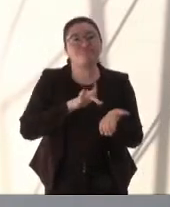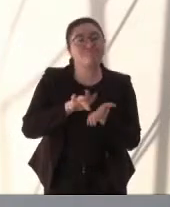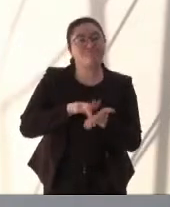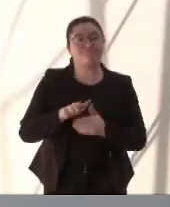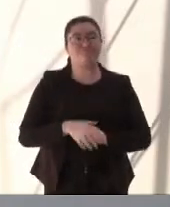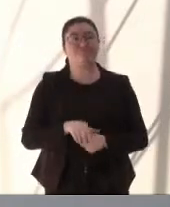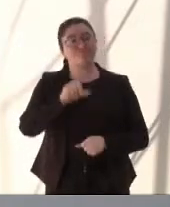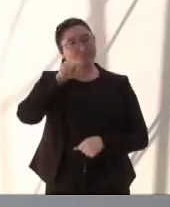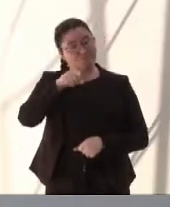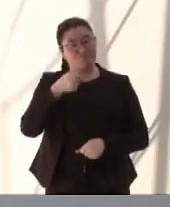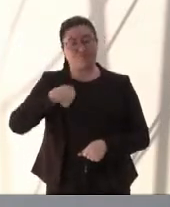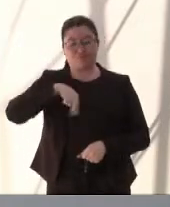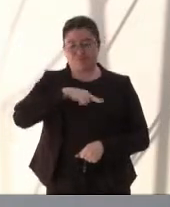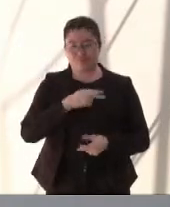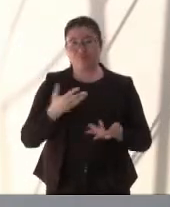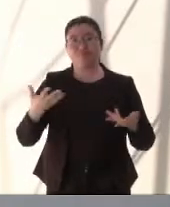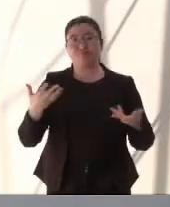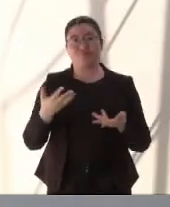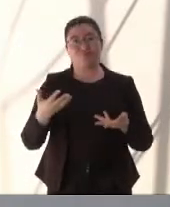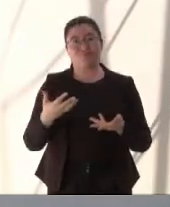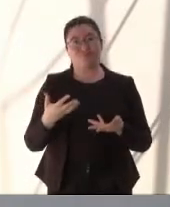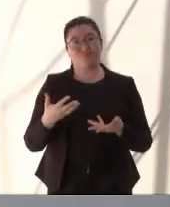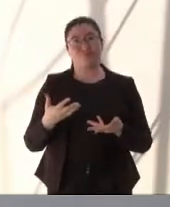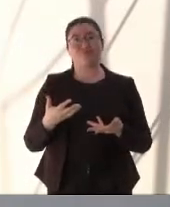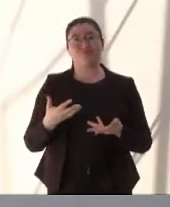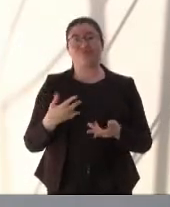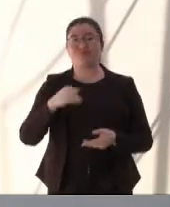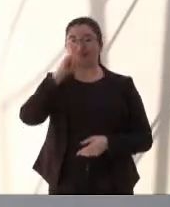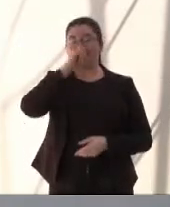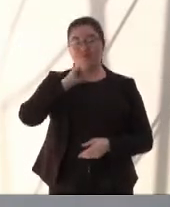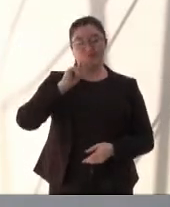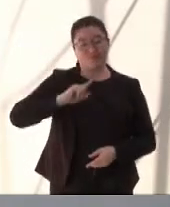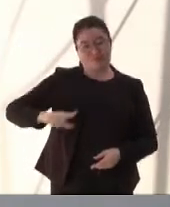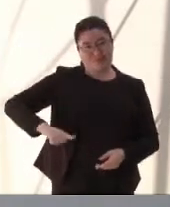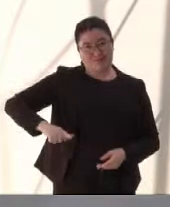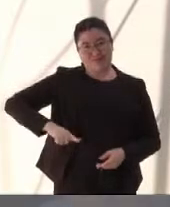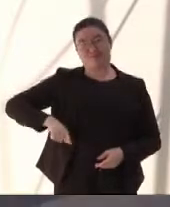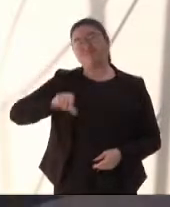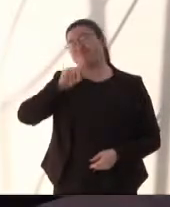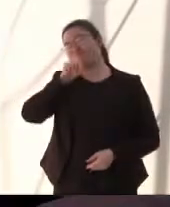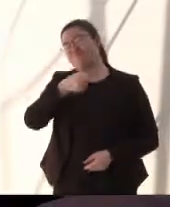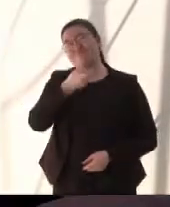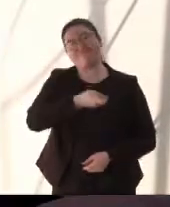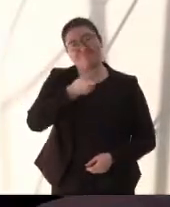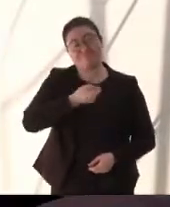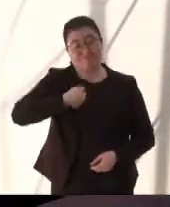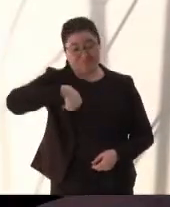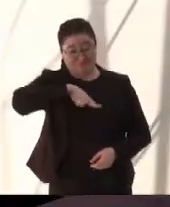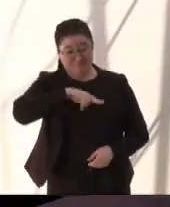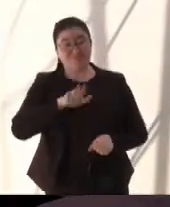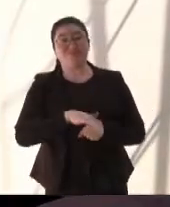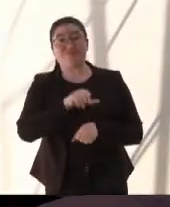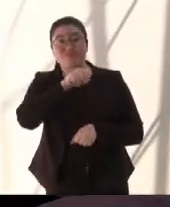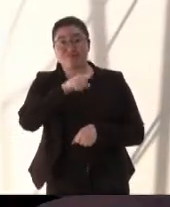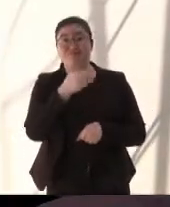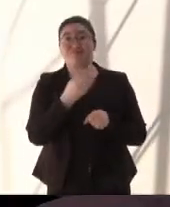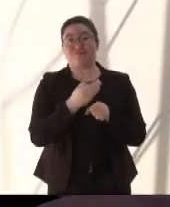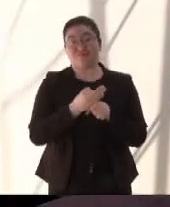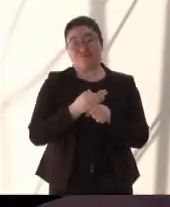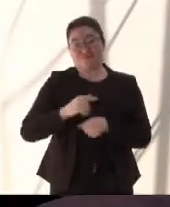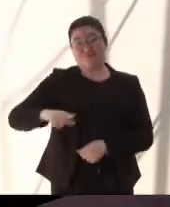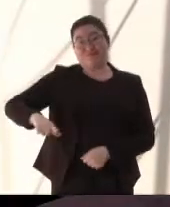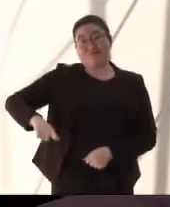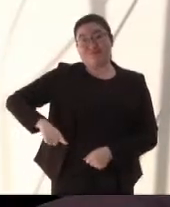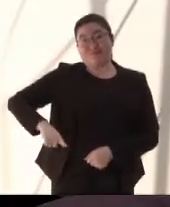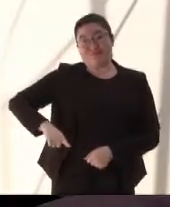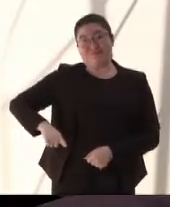que señalarlo, un afectuoso saludo a nuestra jefa de gobierno. Aquí se puede decir nuestra jefa, porque en los estados digo el señor gobernador o la